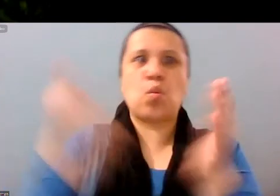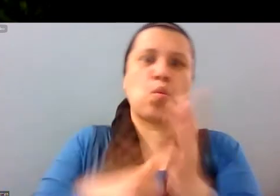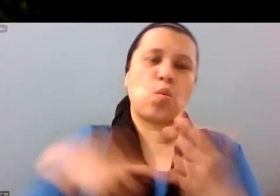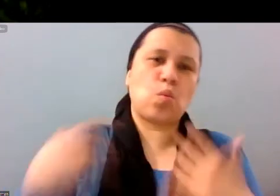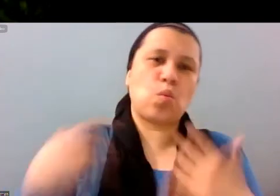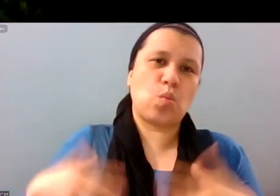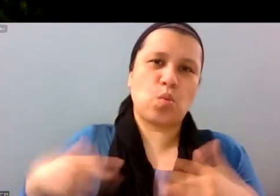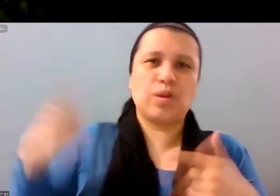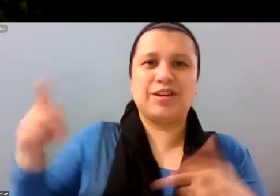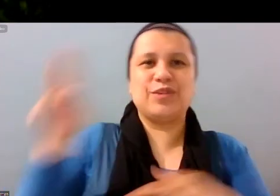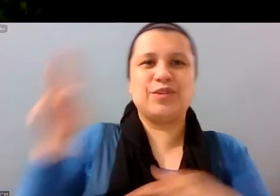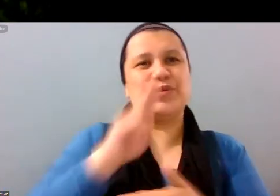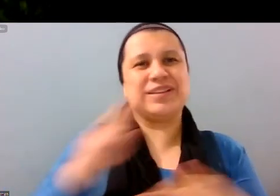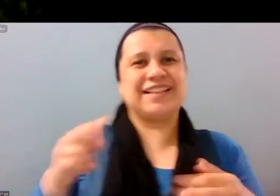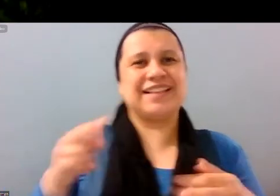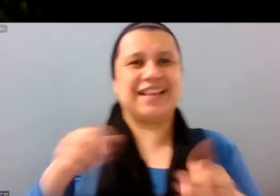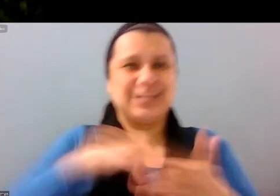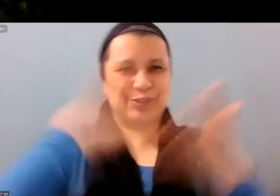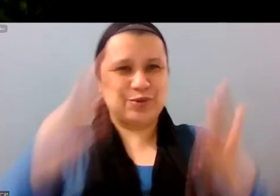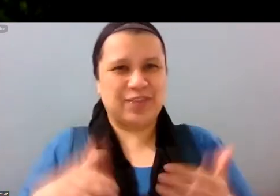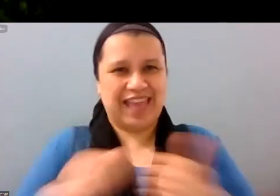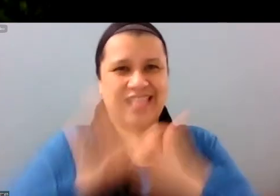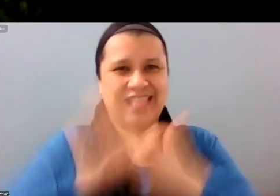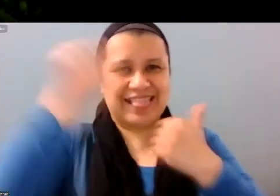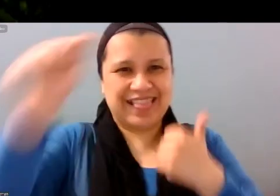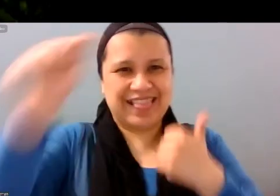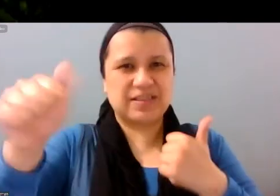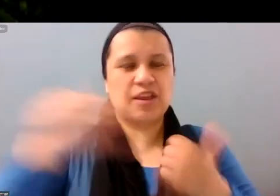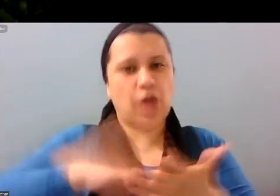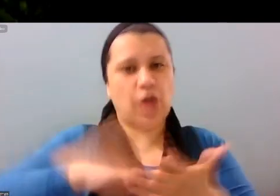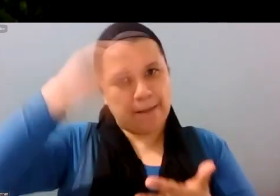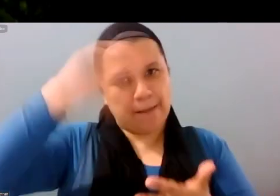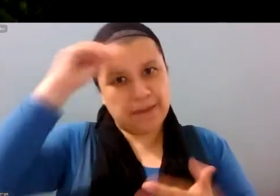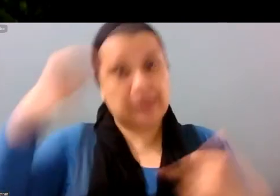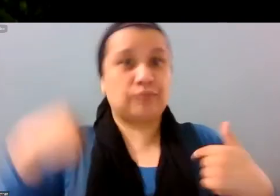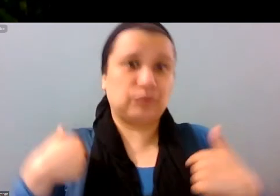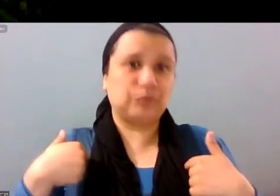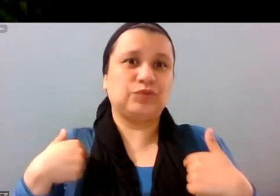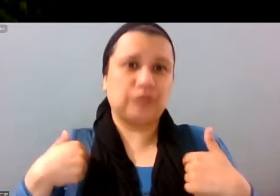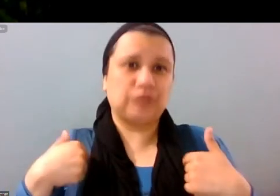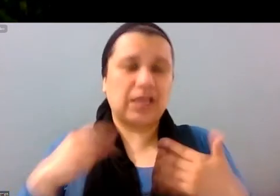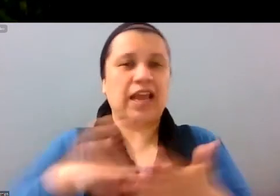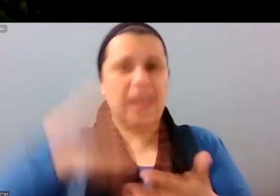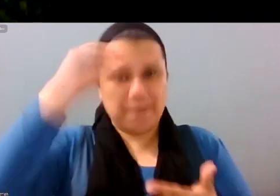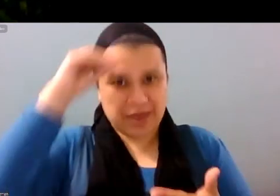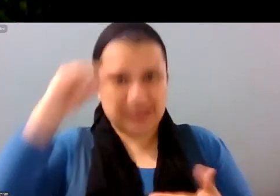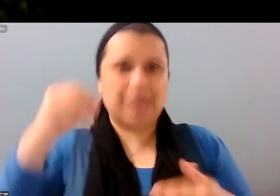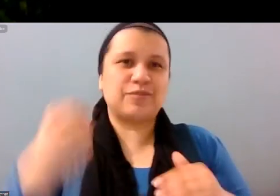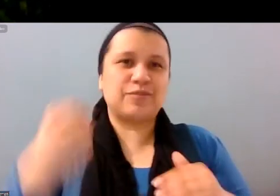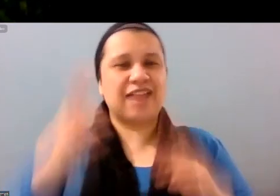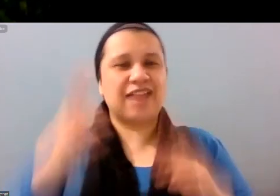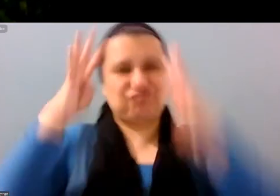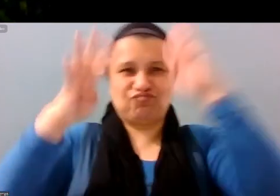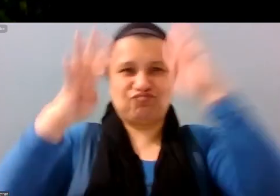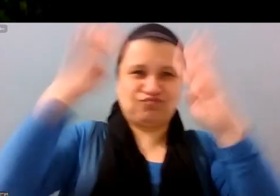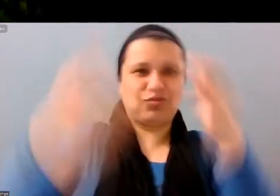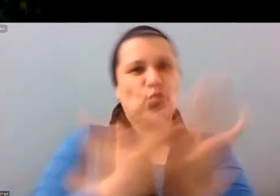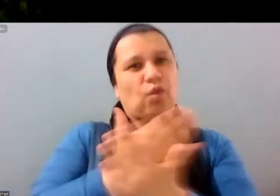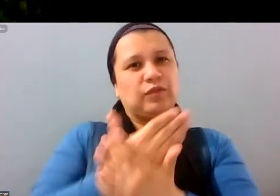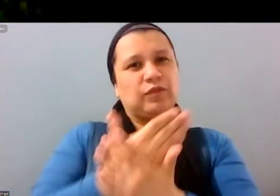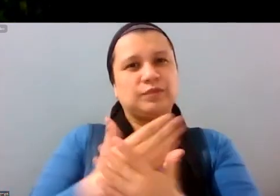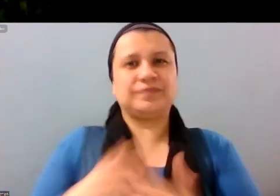un estudiante a distancia y de cómo aprendemos y sobre todo aprendemos a eso a reinventarnos muchísimas gracias y estamos